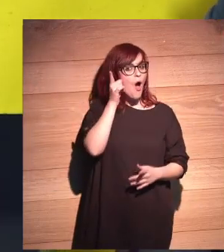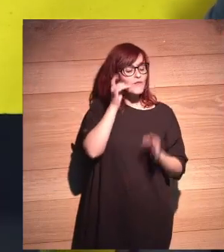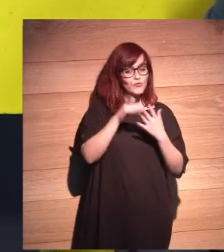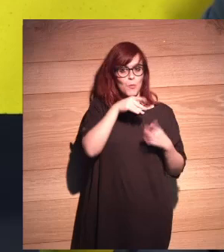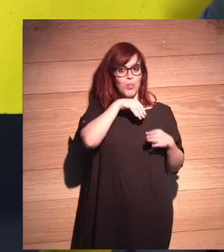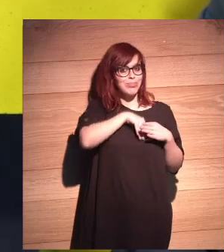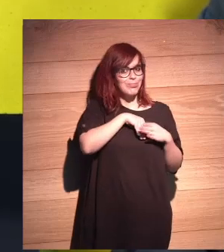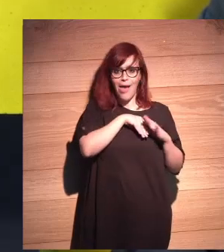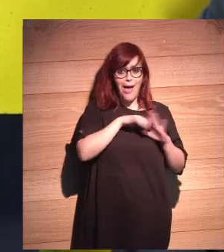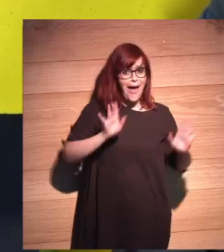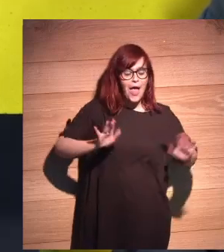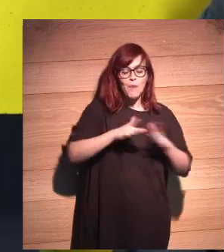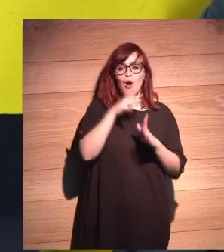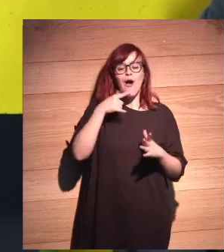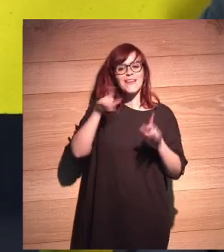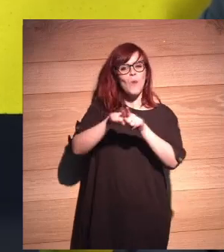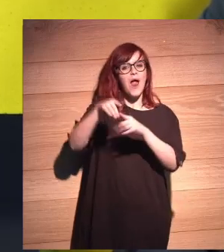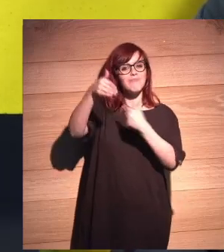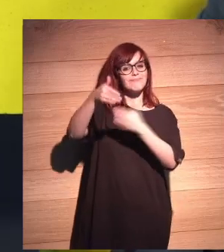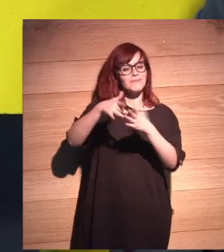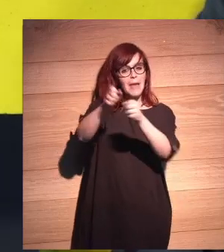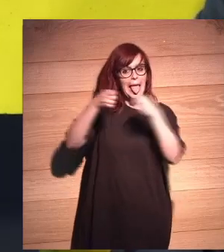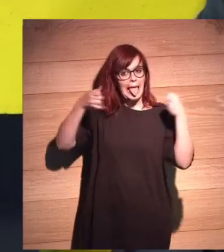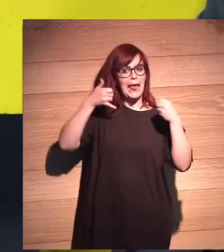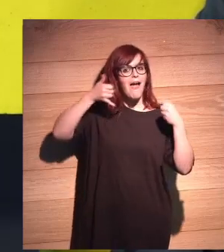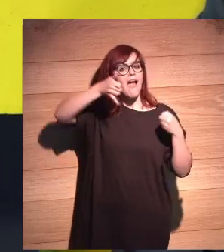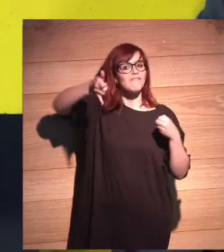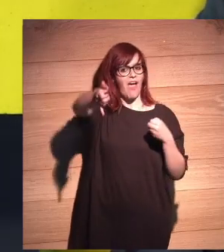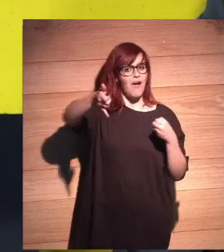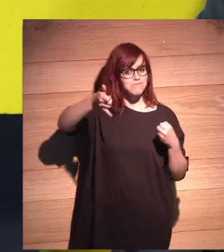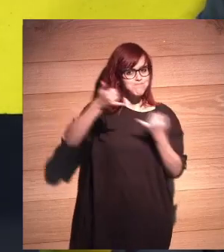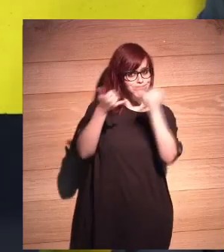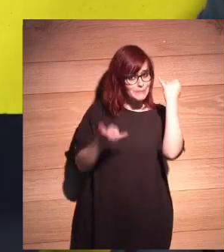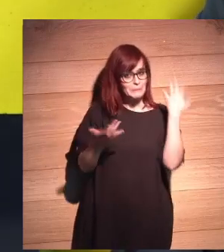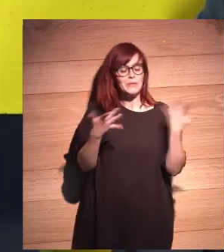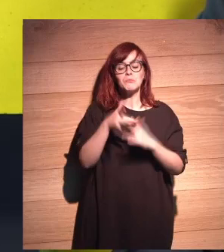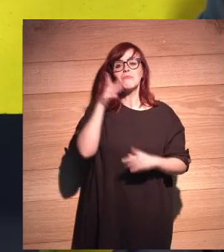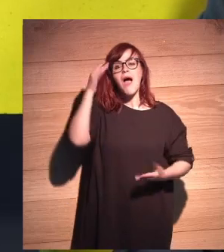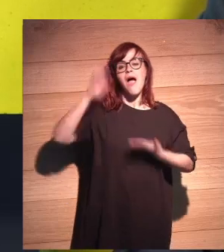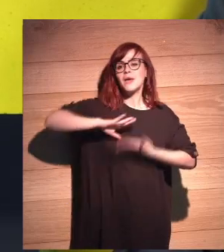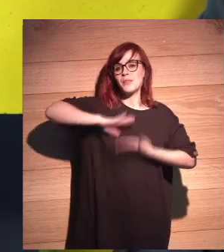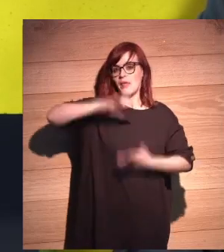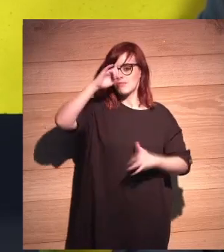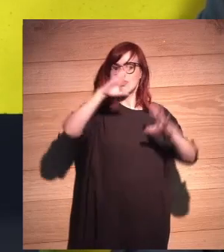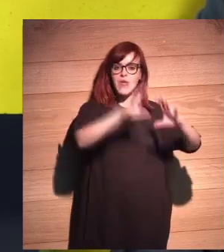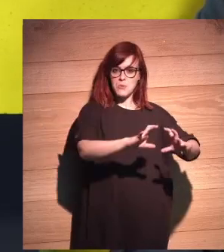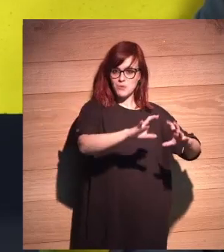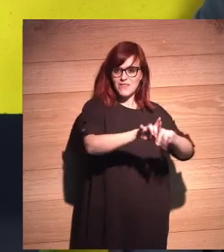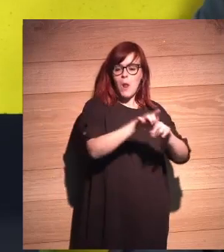el bolsillo. No, había que entrar en una cabina. Entonces, nuestro cerebro será capaz, dará respuesta.